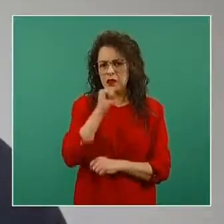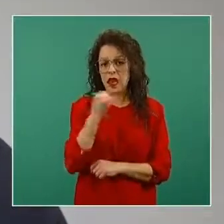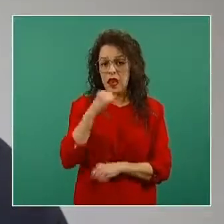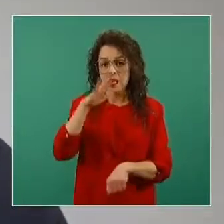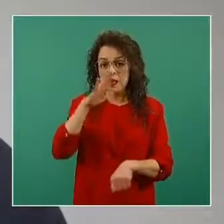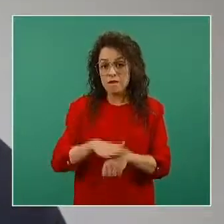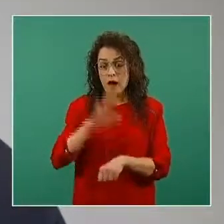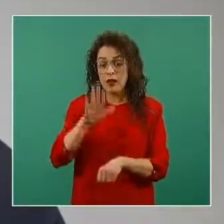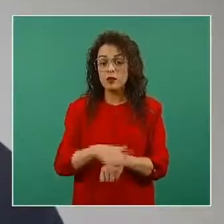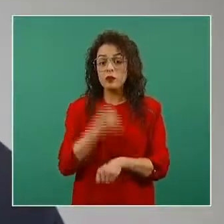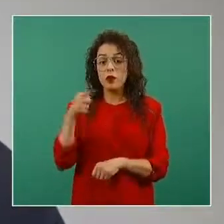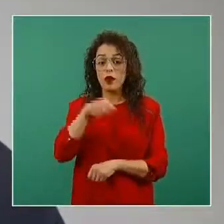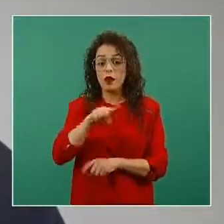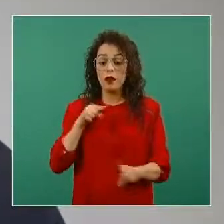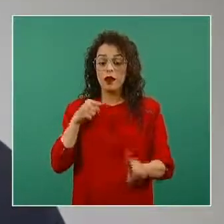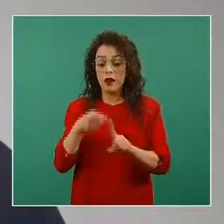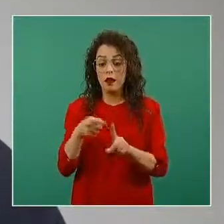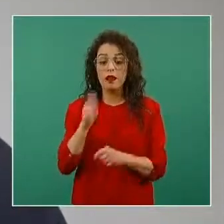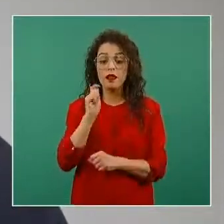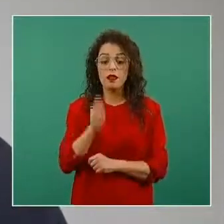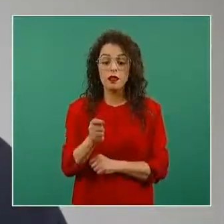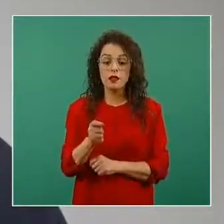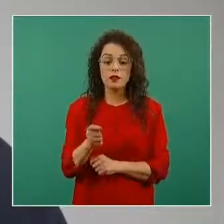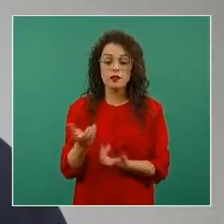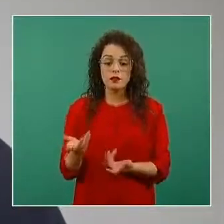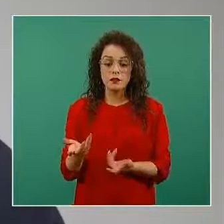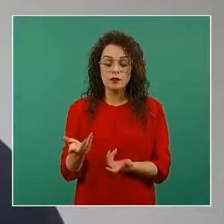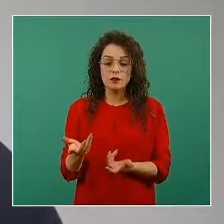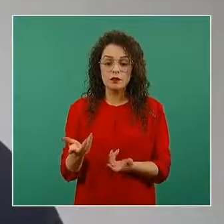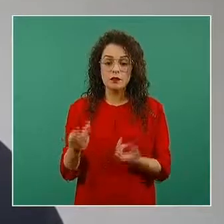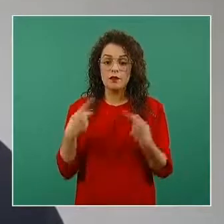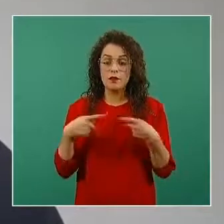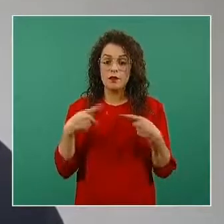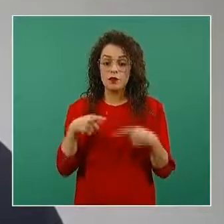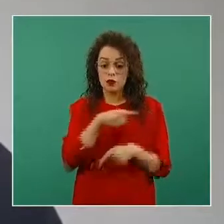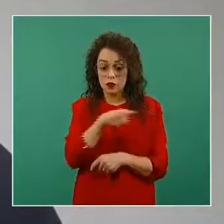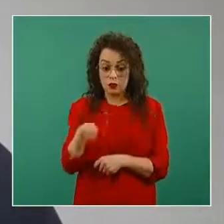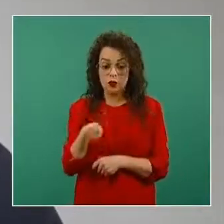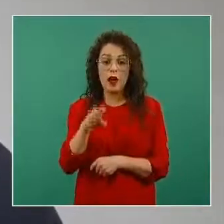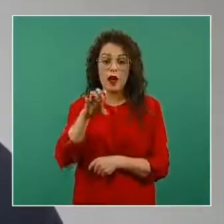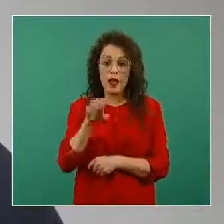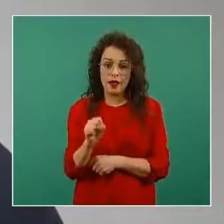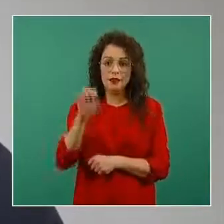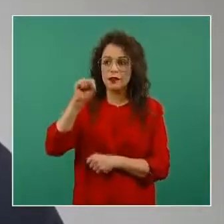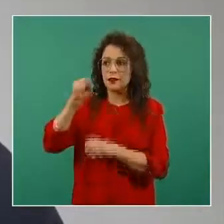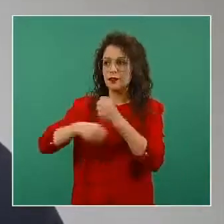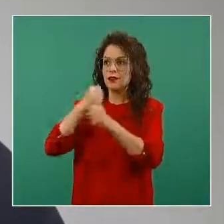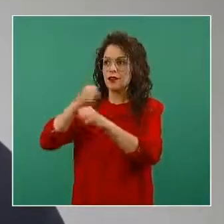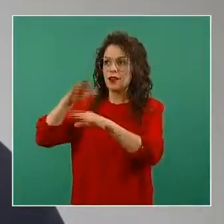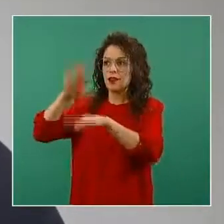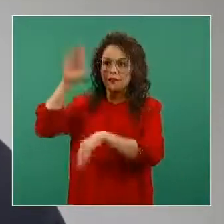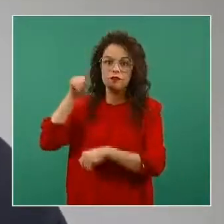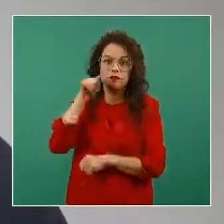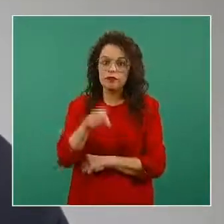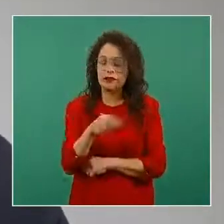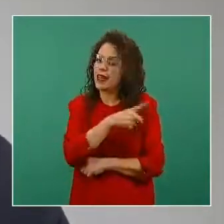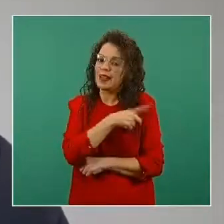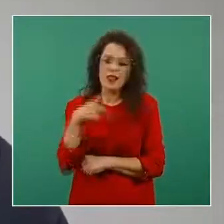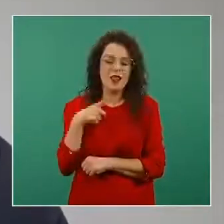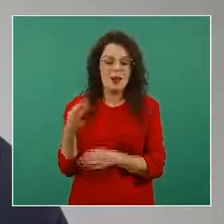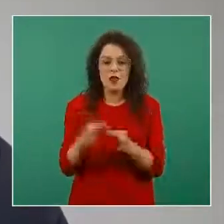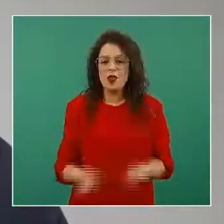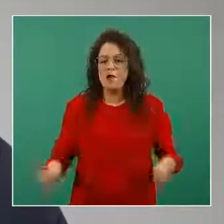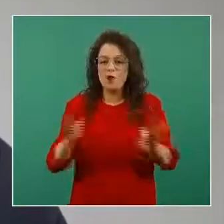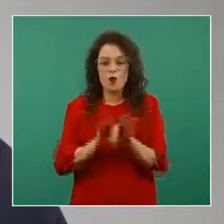población, pues que obviamente debe de recibir la vacuna lo antes posible, deben ser de los primeros grupos, y por